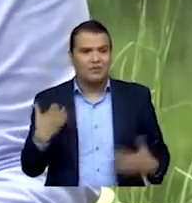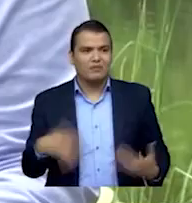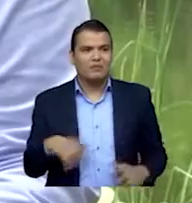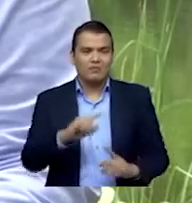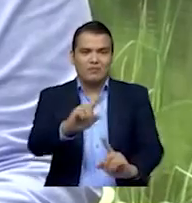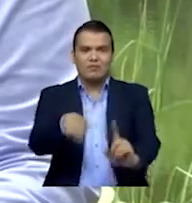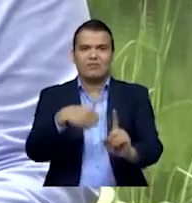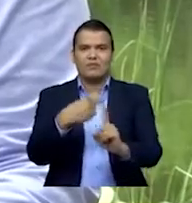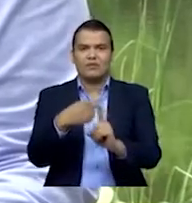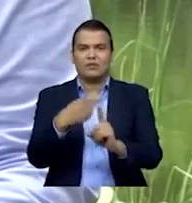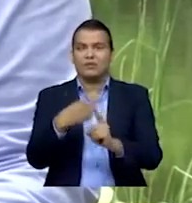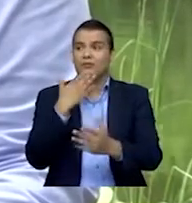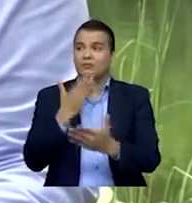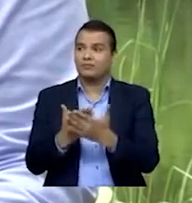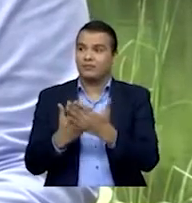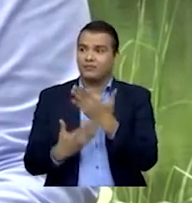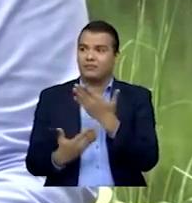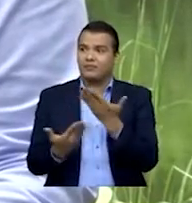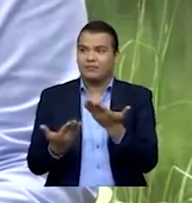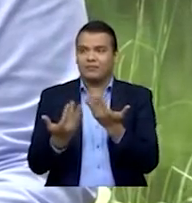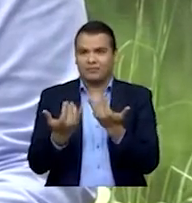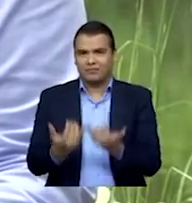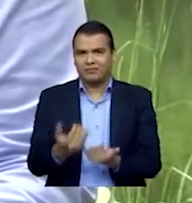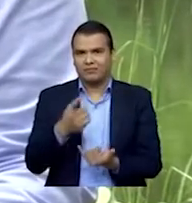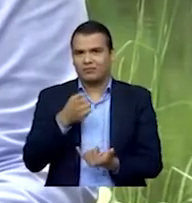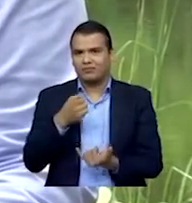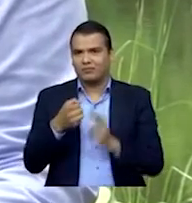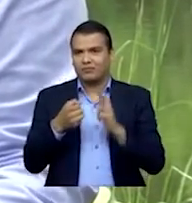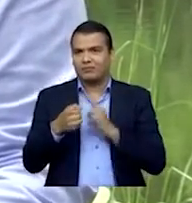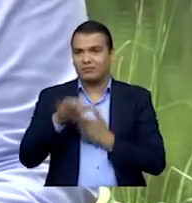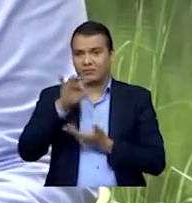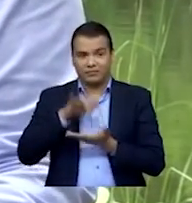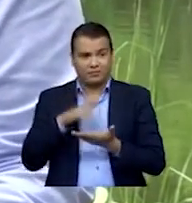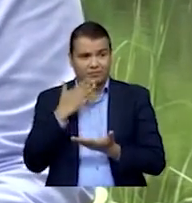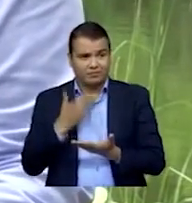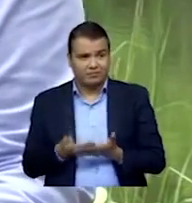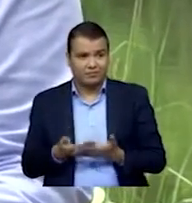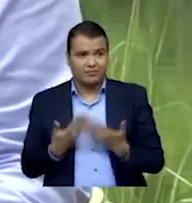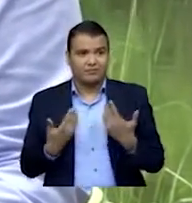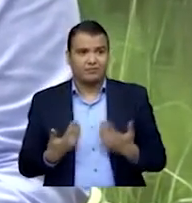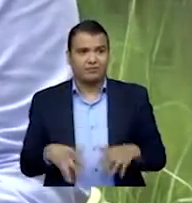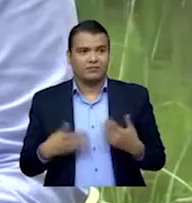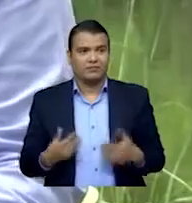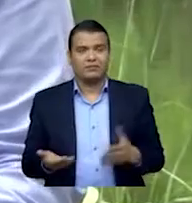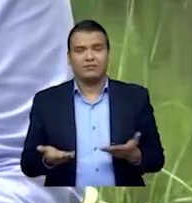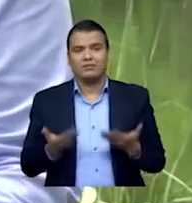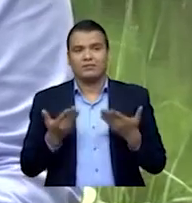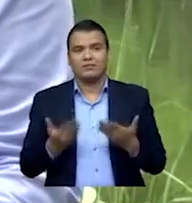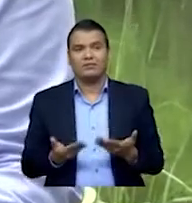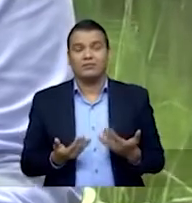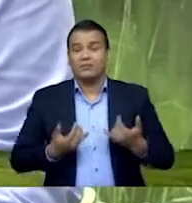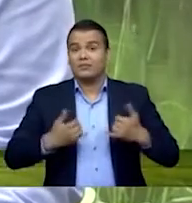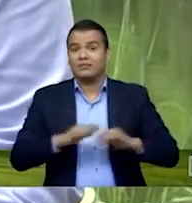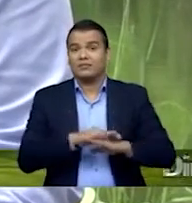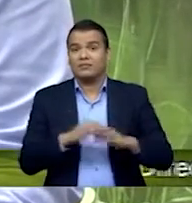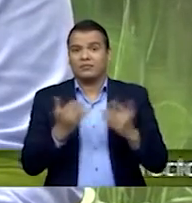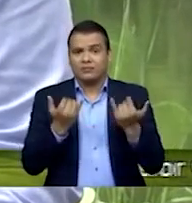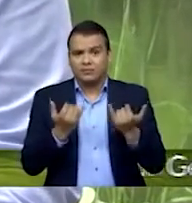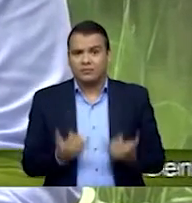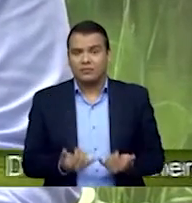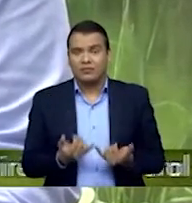director muchísimas gracias por acompañarnos en la entrevista de la semana que une no poder cerrar una noche